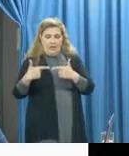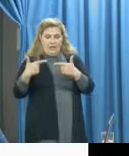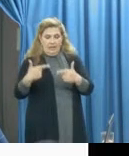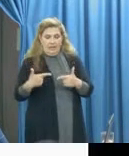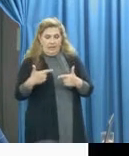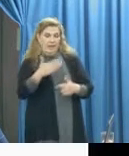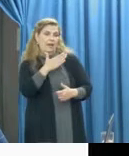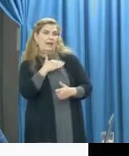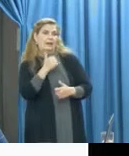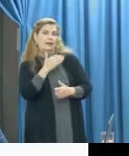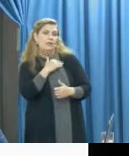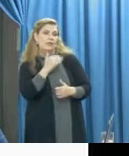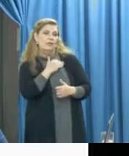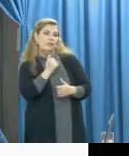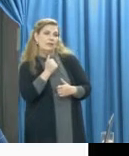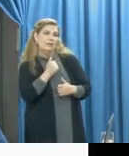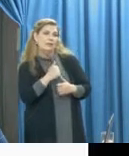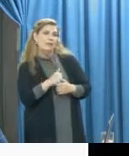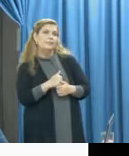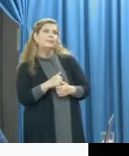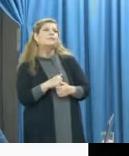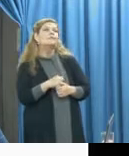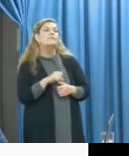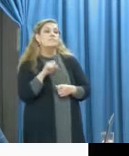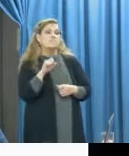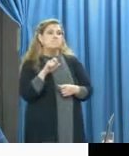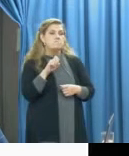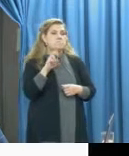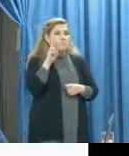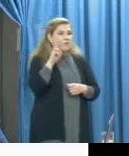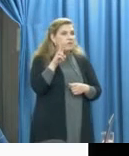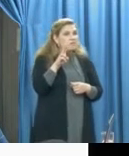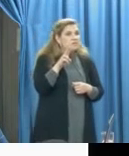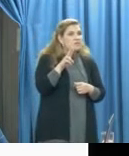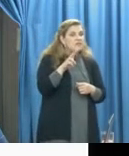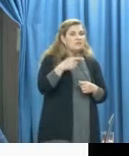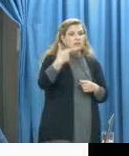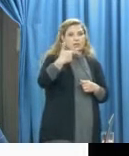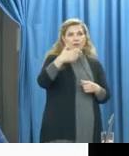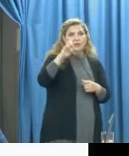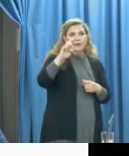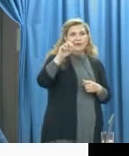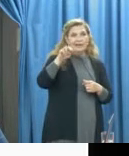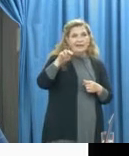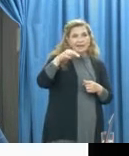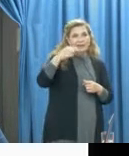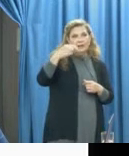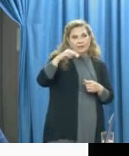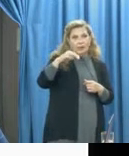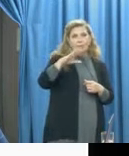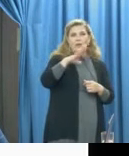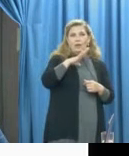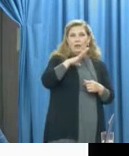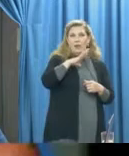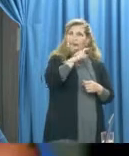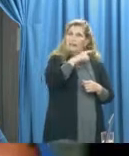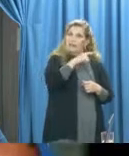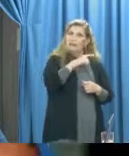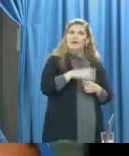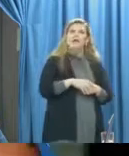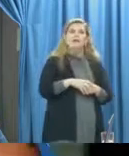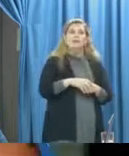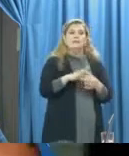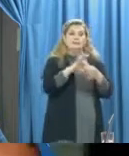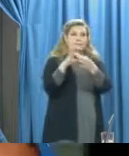la descendencia, y se han identificado algunos genes, son estos genes que se han identificado